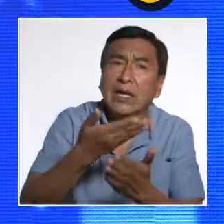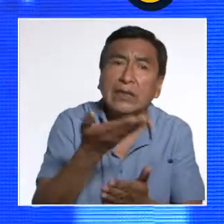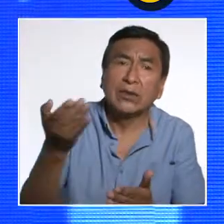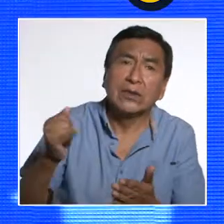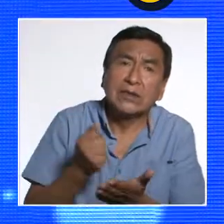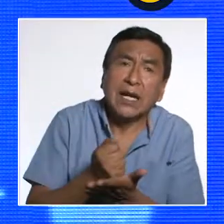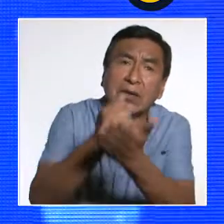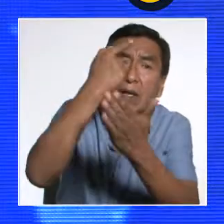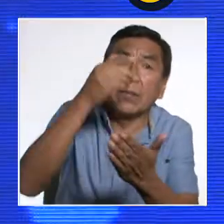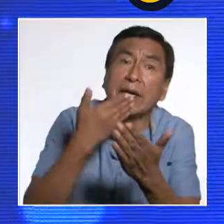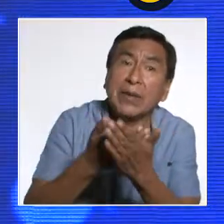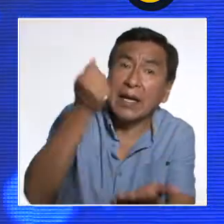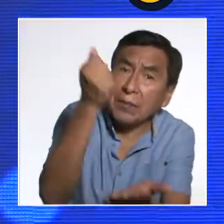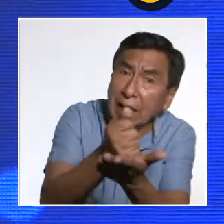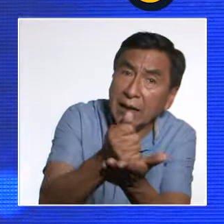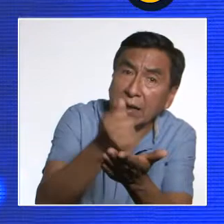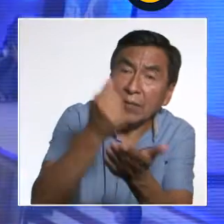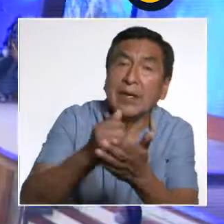bien. Amén.